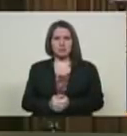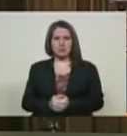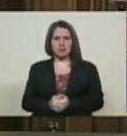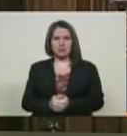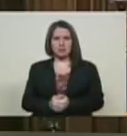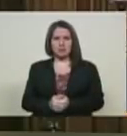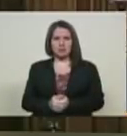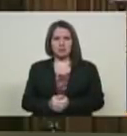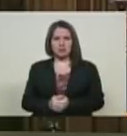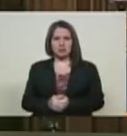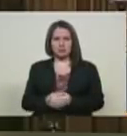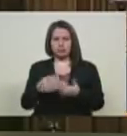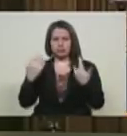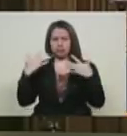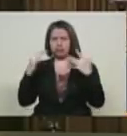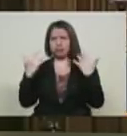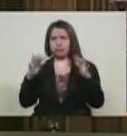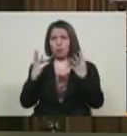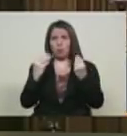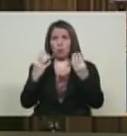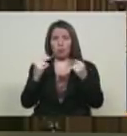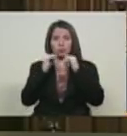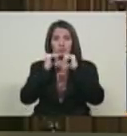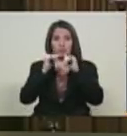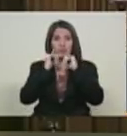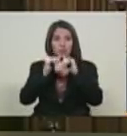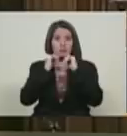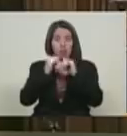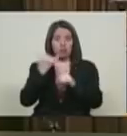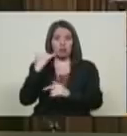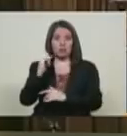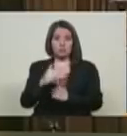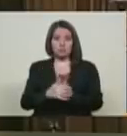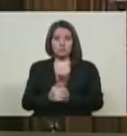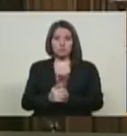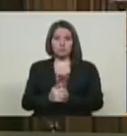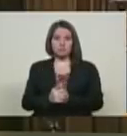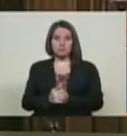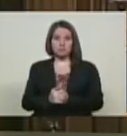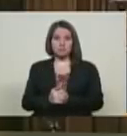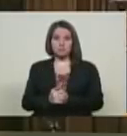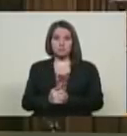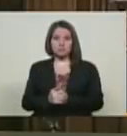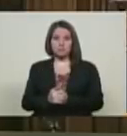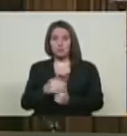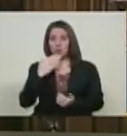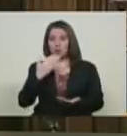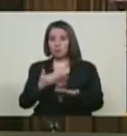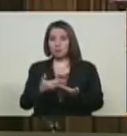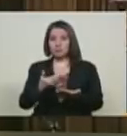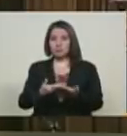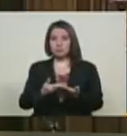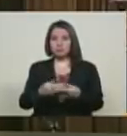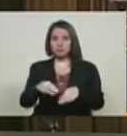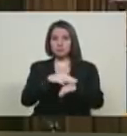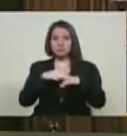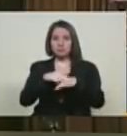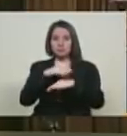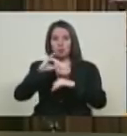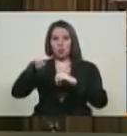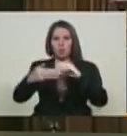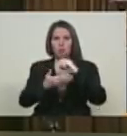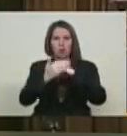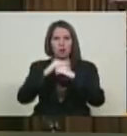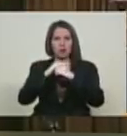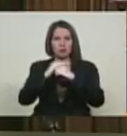Sobre esto hay mucho material. Yo inclusive le he pedido al ministro Jorge Rodríguez,